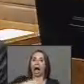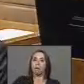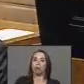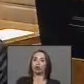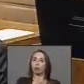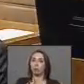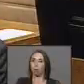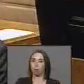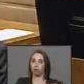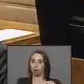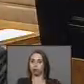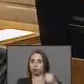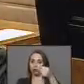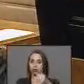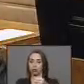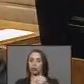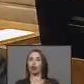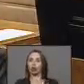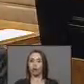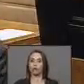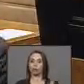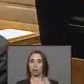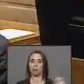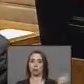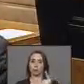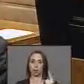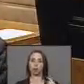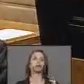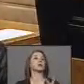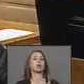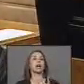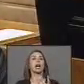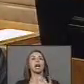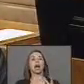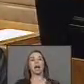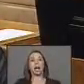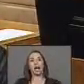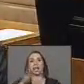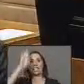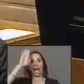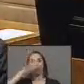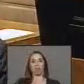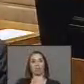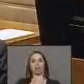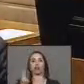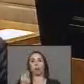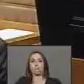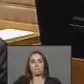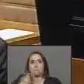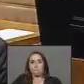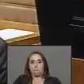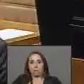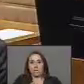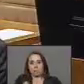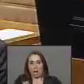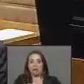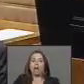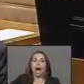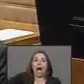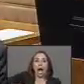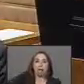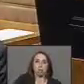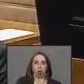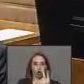intentó darle mayor prevalencia. El aporte propio del candidato, su propio patrimonio, por decirlo así, en